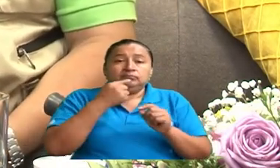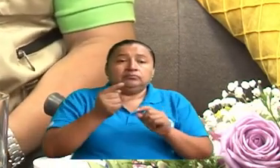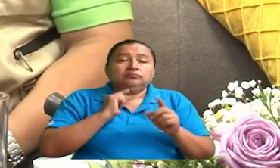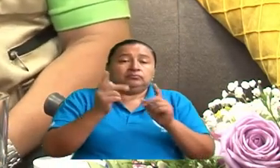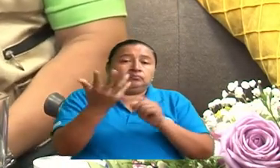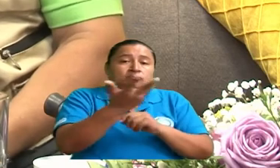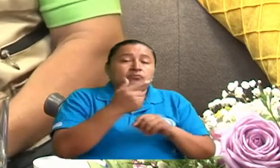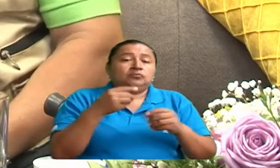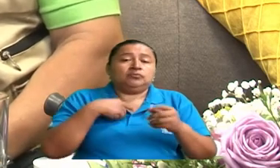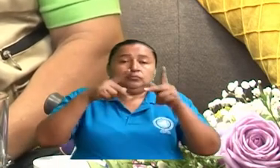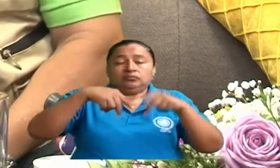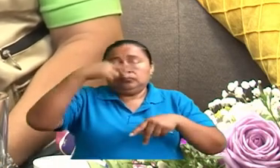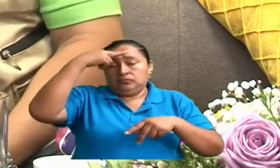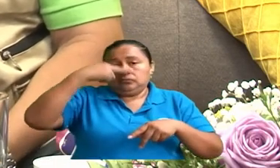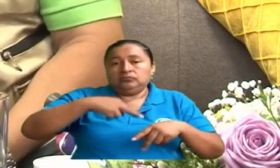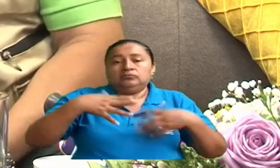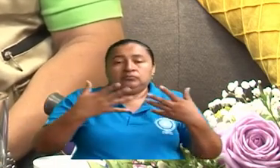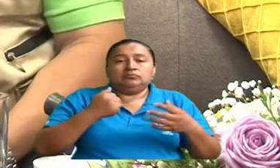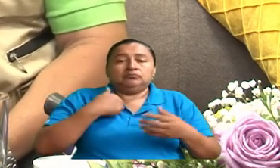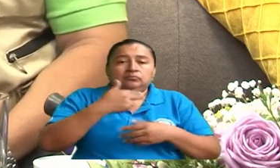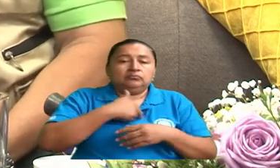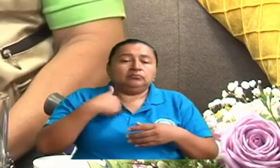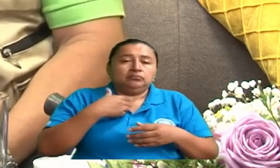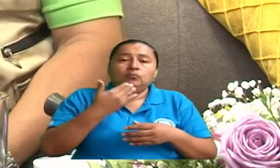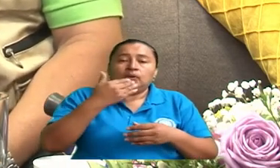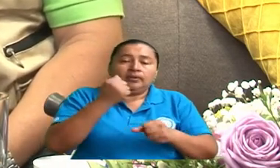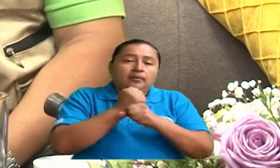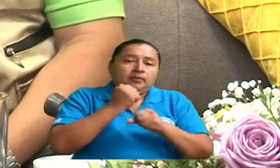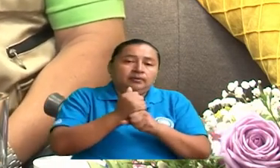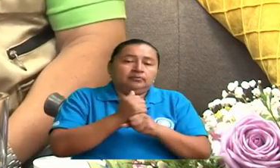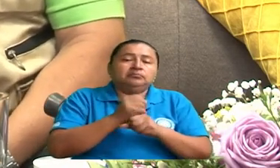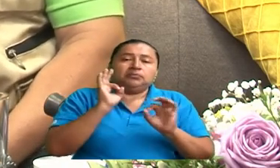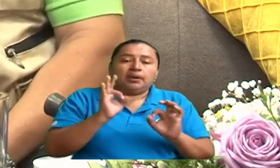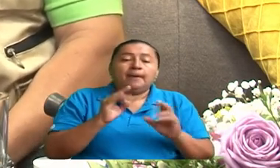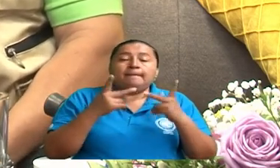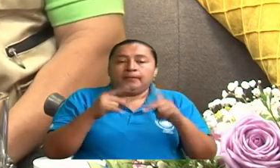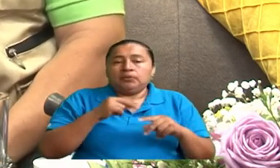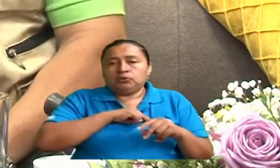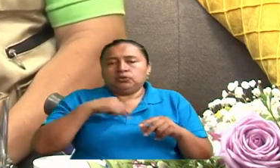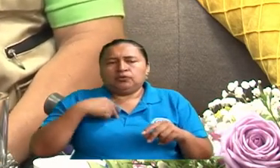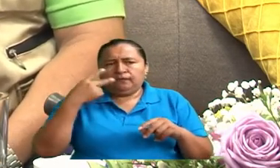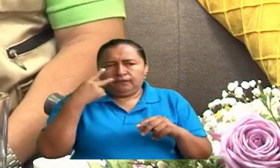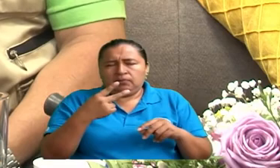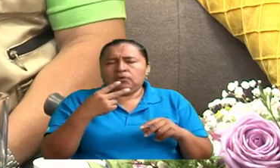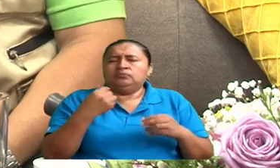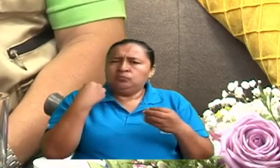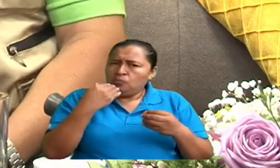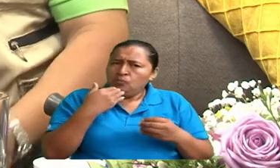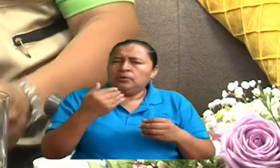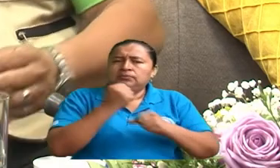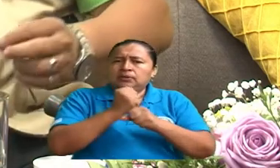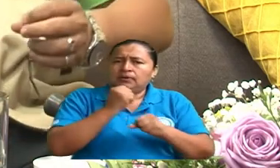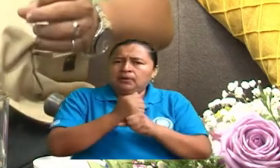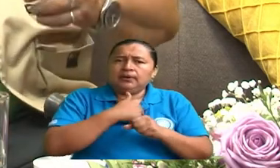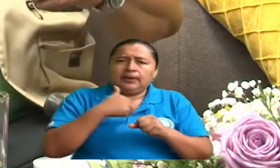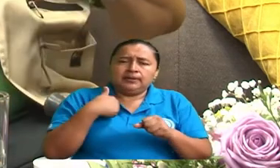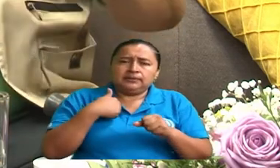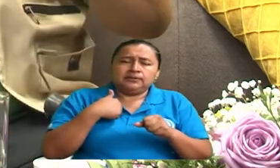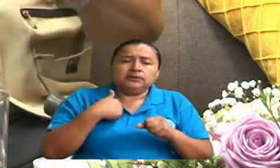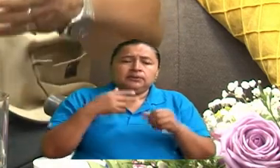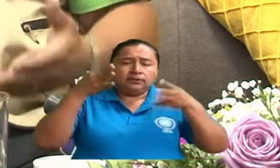todas nuestras autoridades, ¿verdad?, que están haciendo una gran labor. Nosotros vemos, ¿verdad?, una gran labor que se